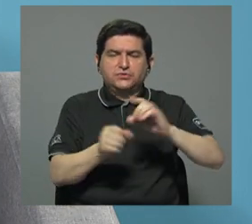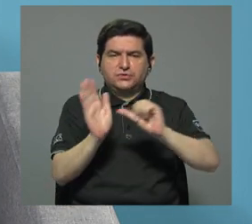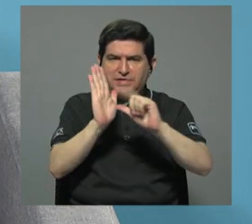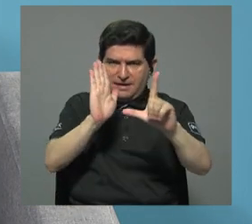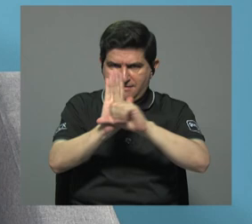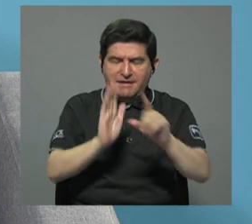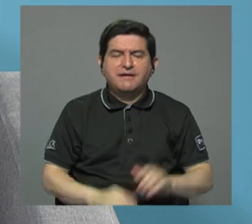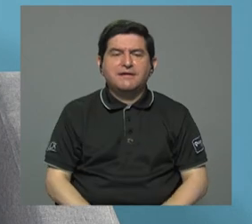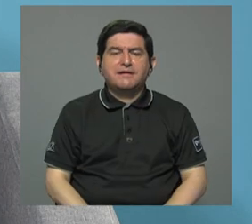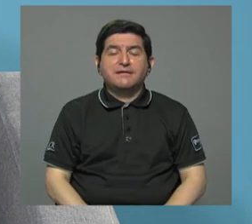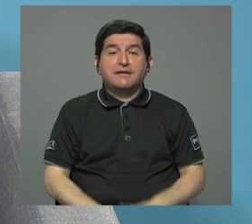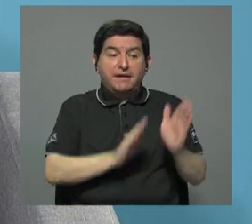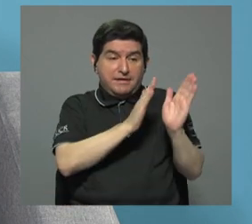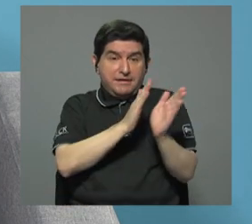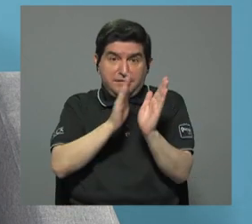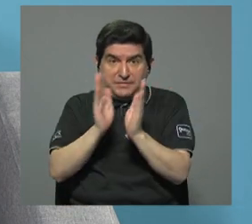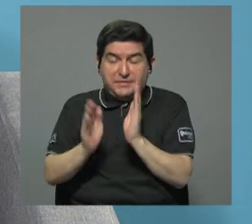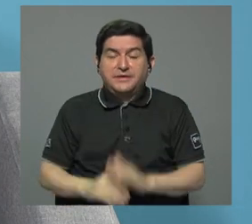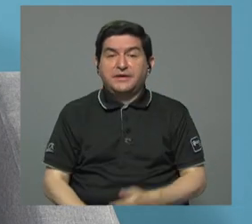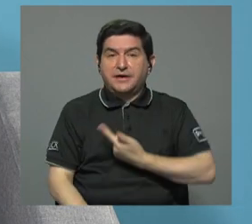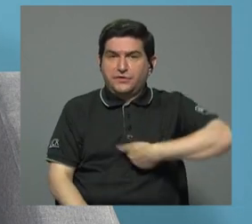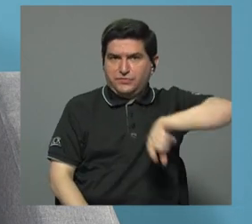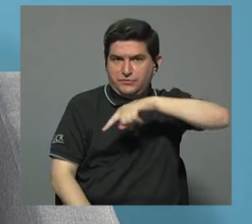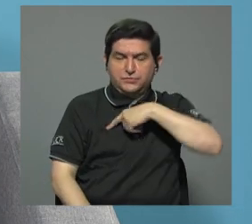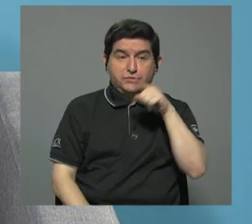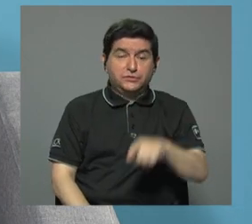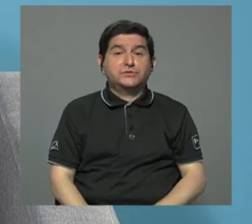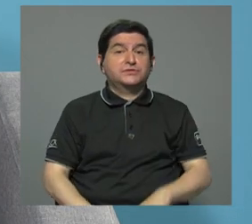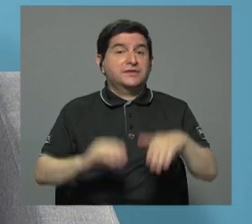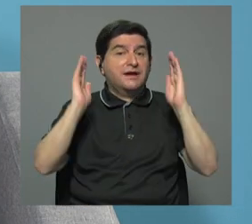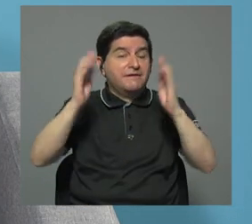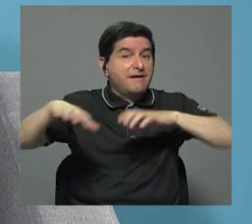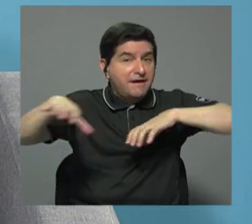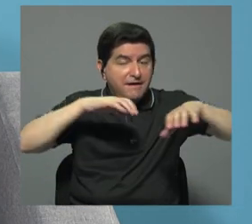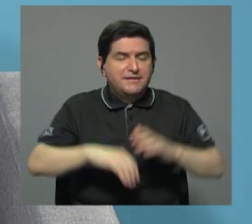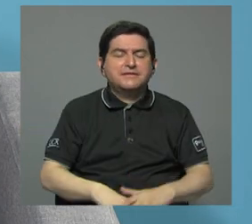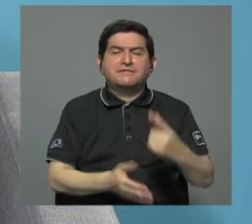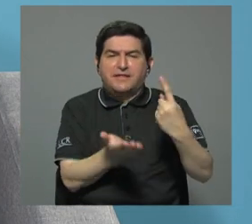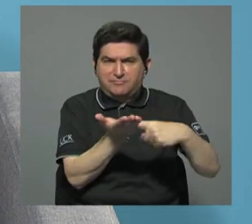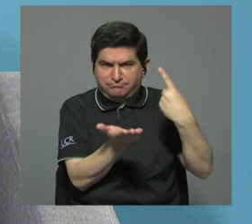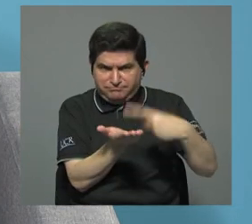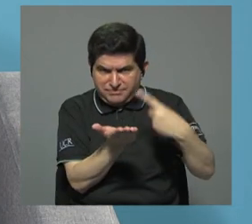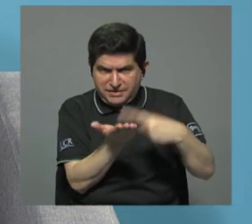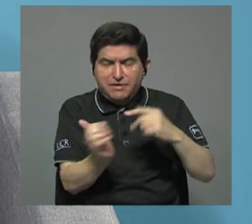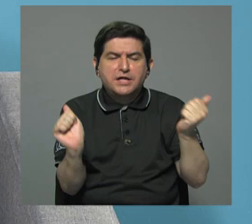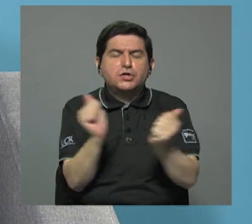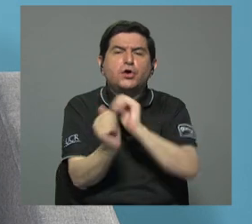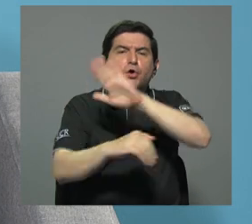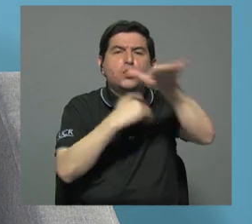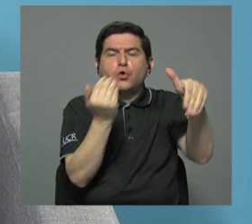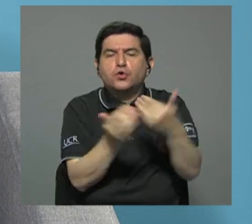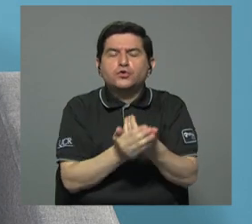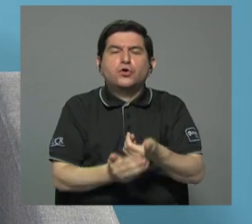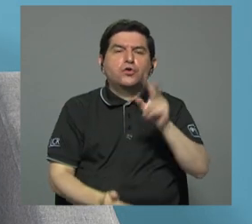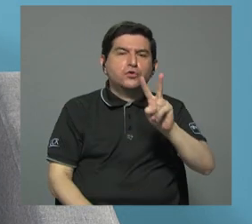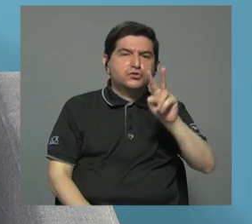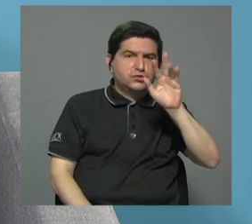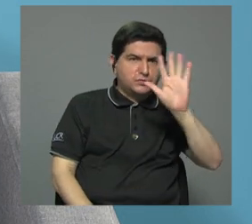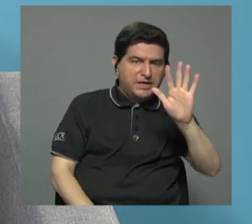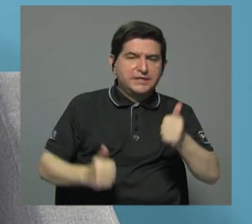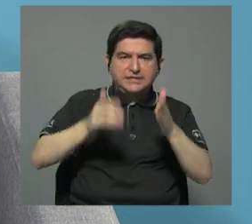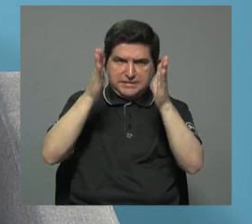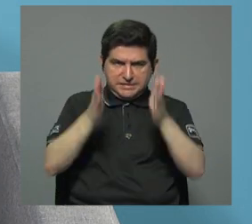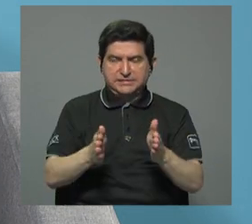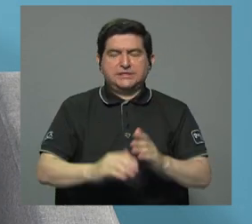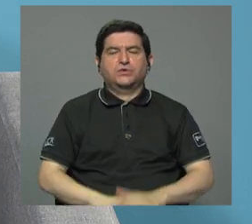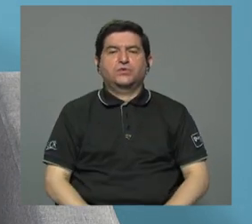Y bueno, y nos preparamos para ese gran evento que sería el debate con todas estas 25